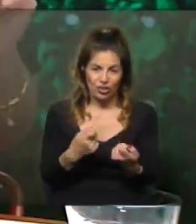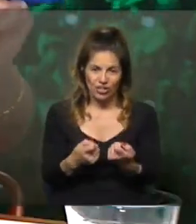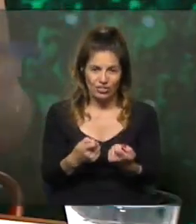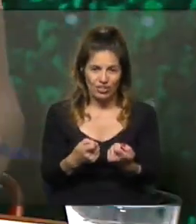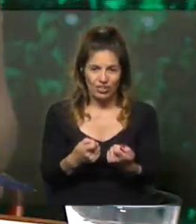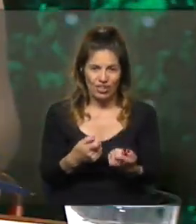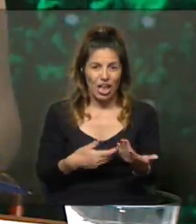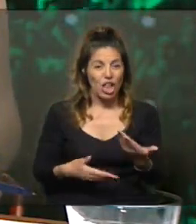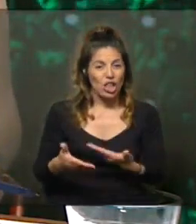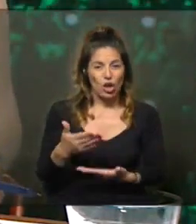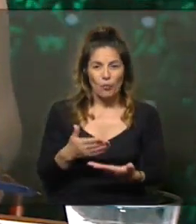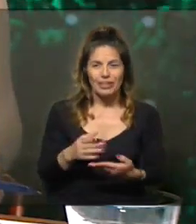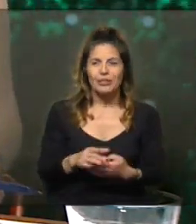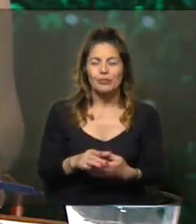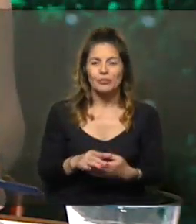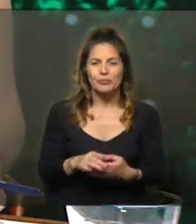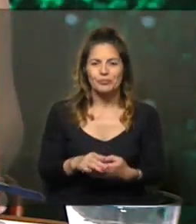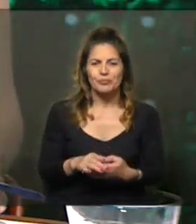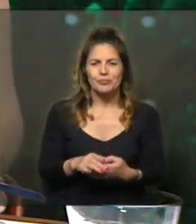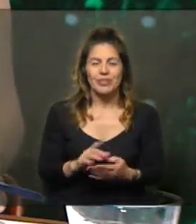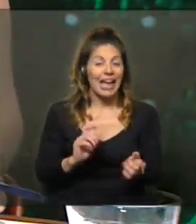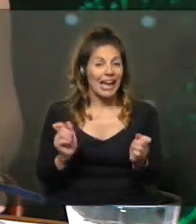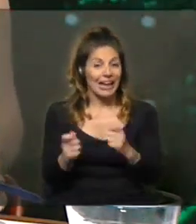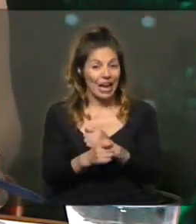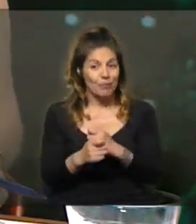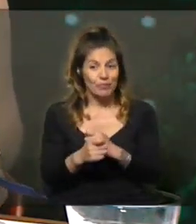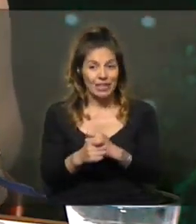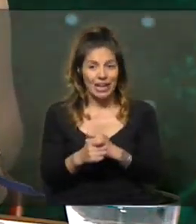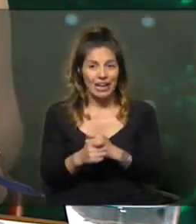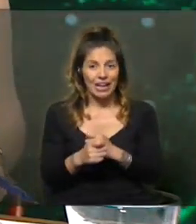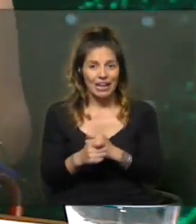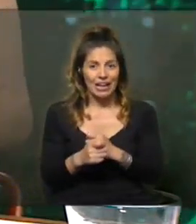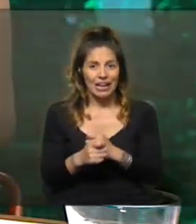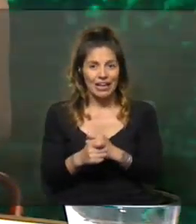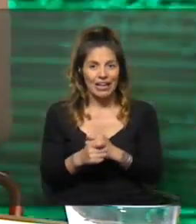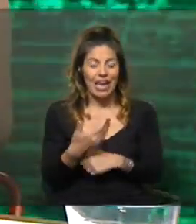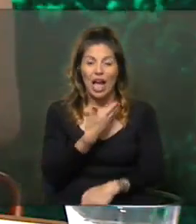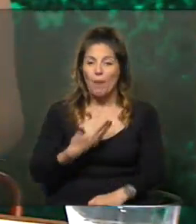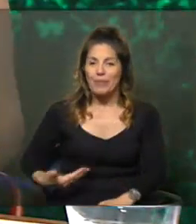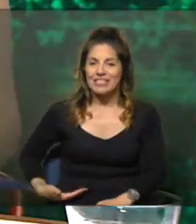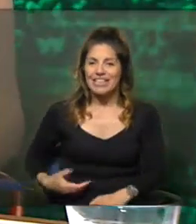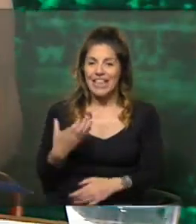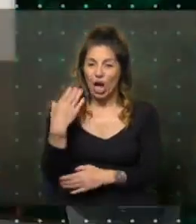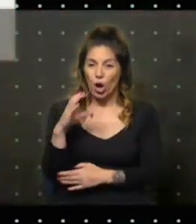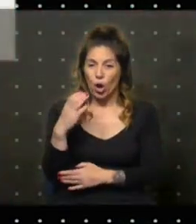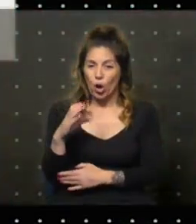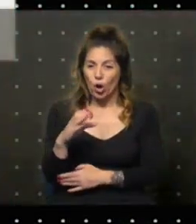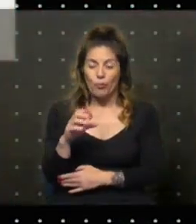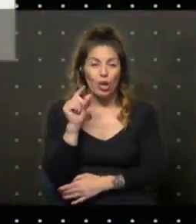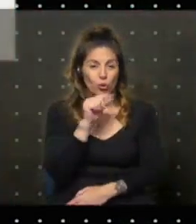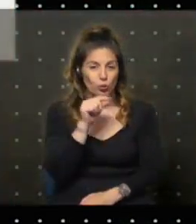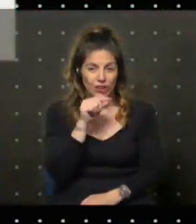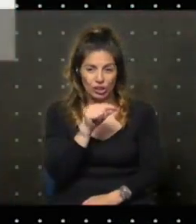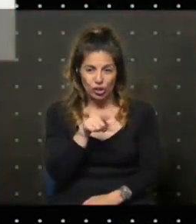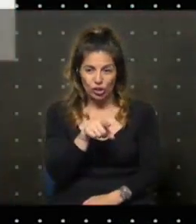compartimos Perdón Álvaro un segundo porque cambia bastante el tono el presidente de Colombia Gustavo Petro tuiteó lo